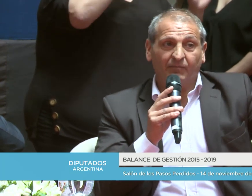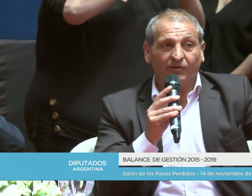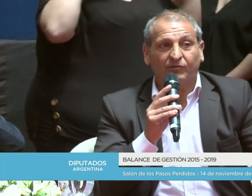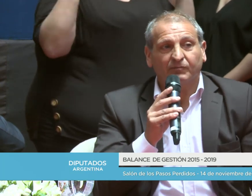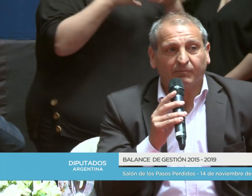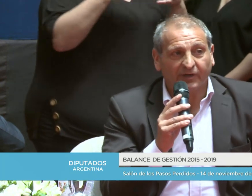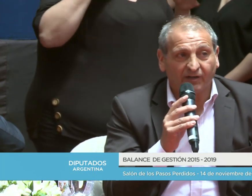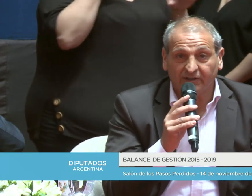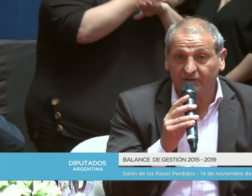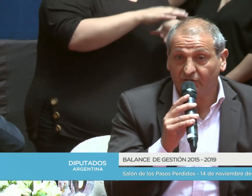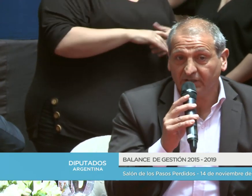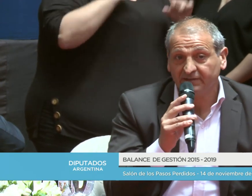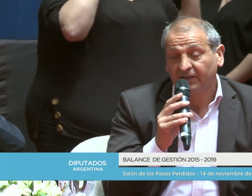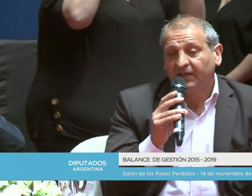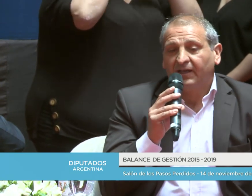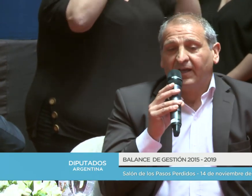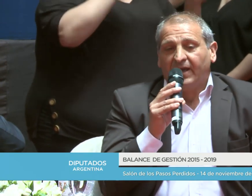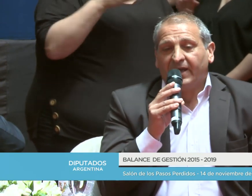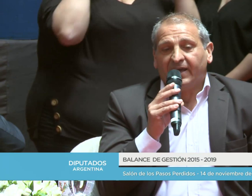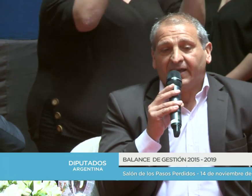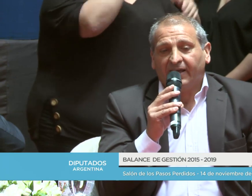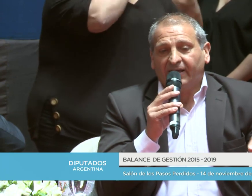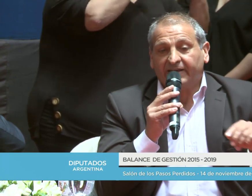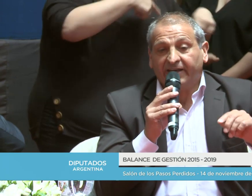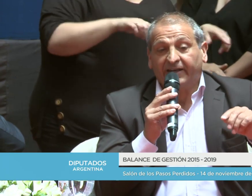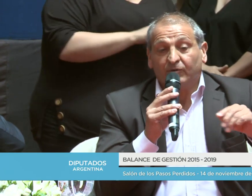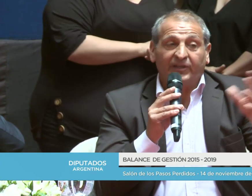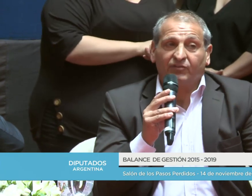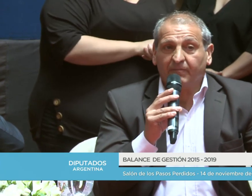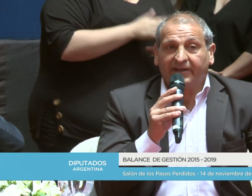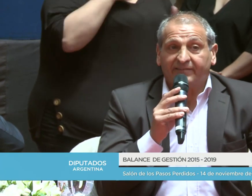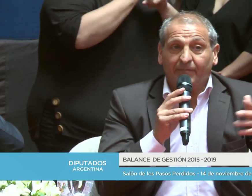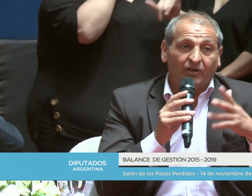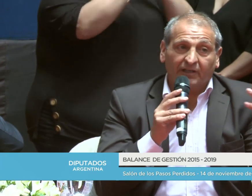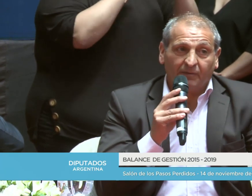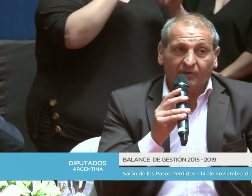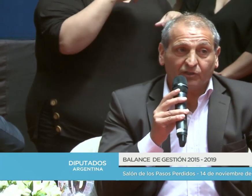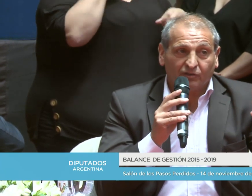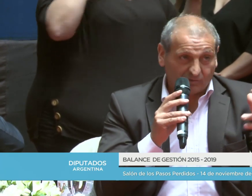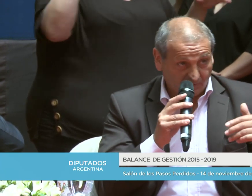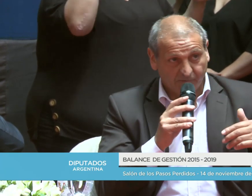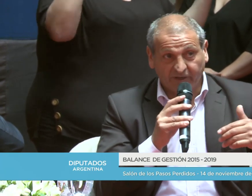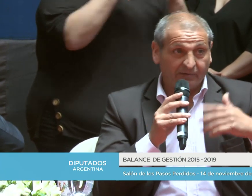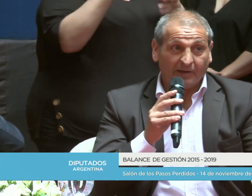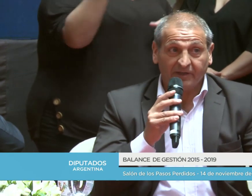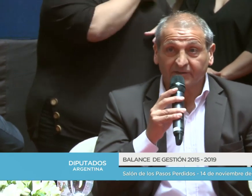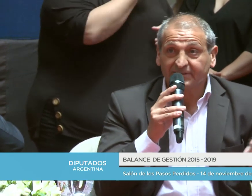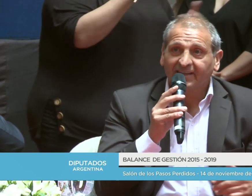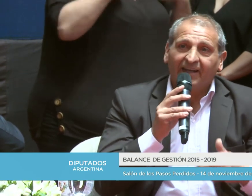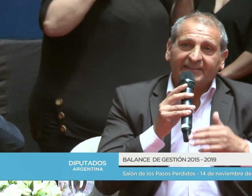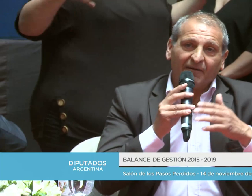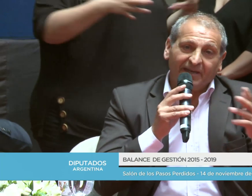que logramos ponernos en condiciones. Y que, como digo siempre, es el mejor equipo de todos, porque es el